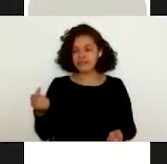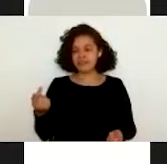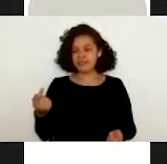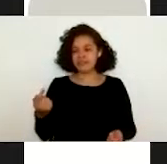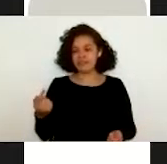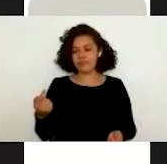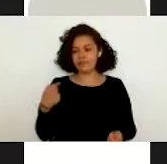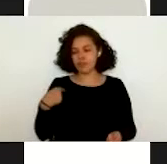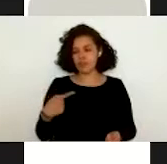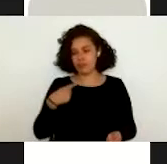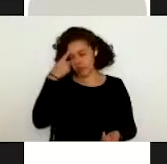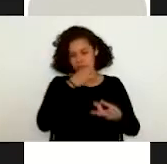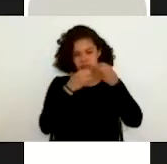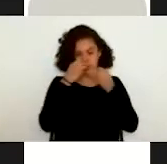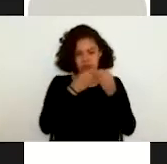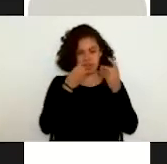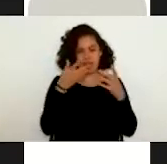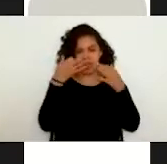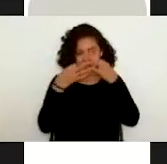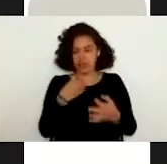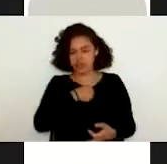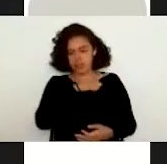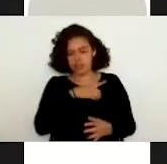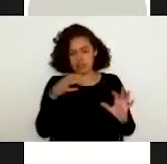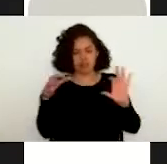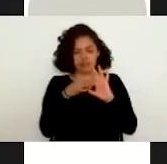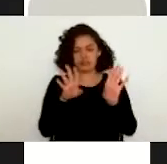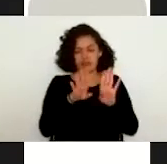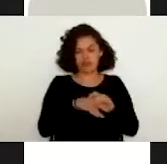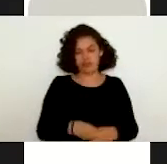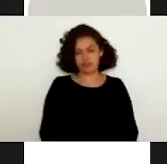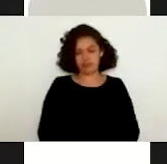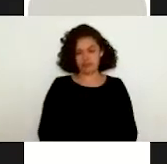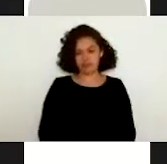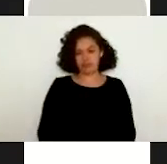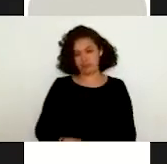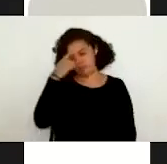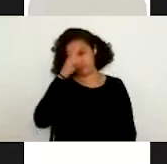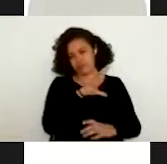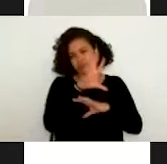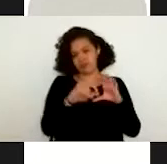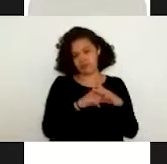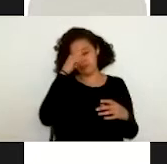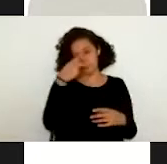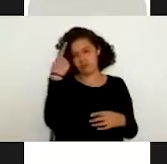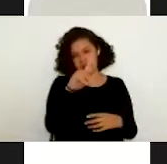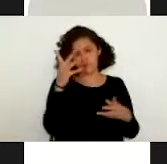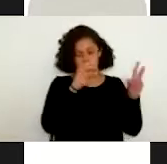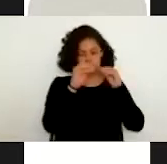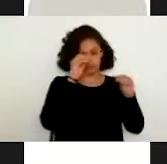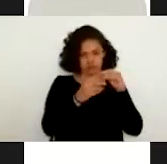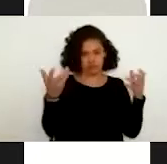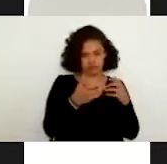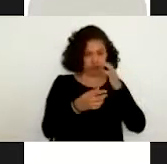acorde con la alimentación, todo este tipo de cosas, que sea integral en cuanto a su conformación. Y que